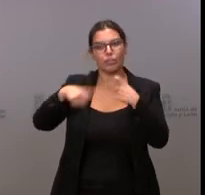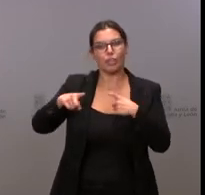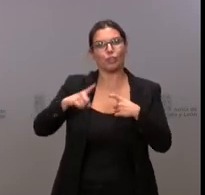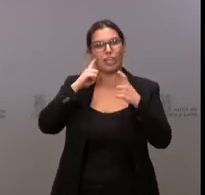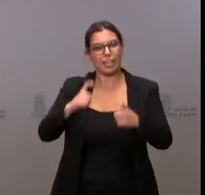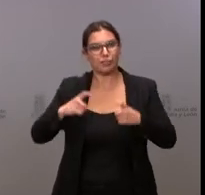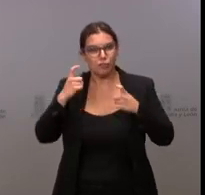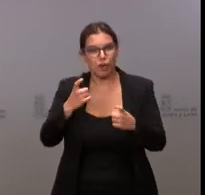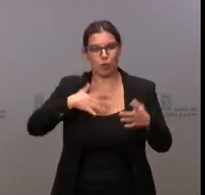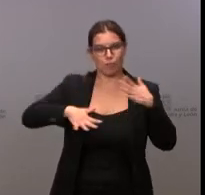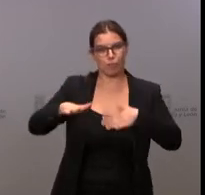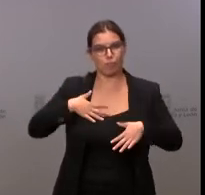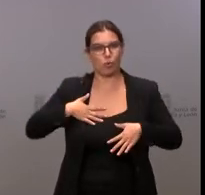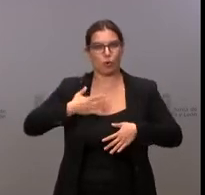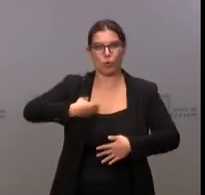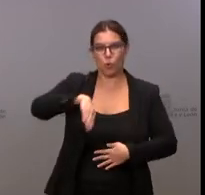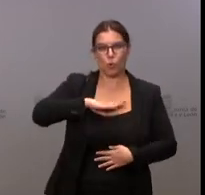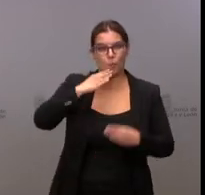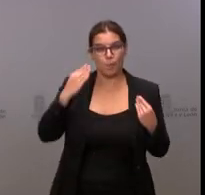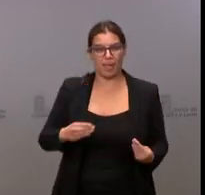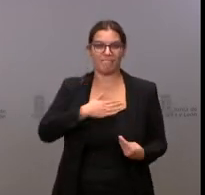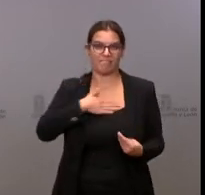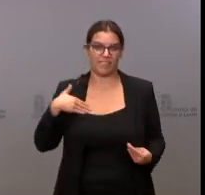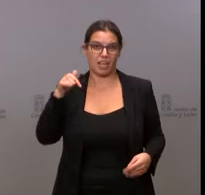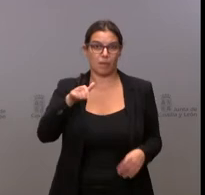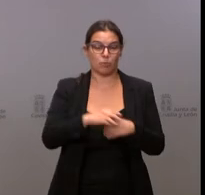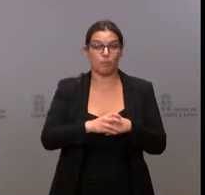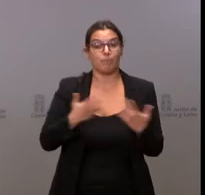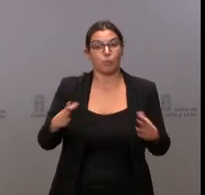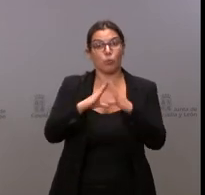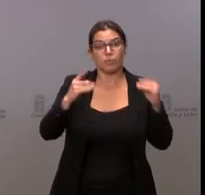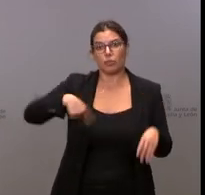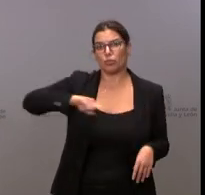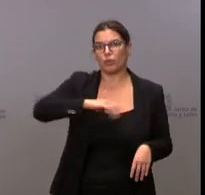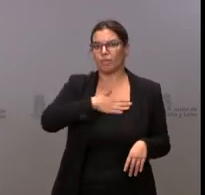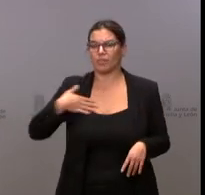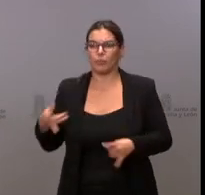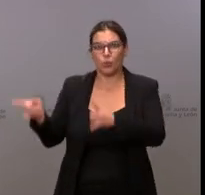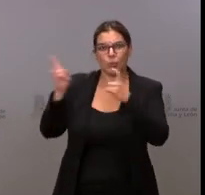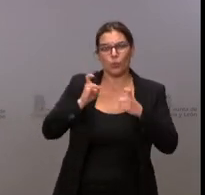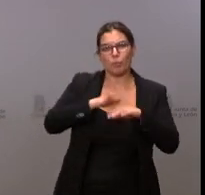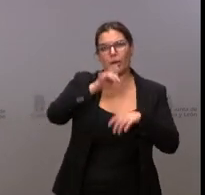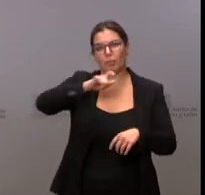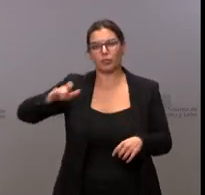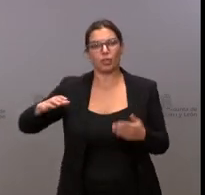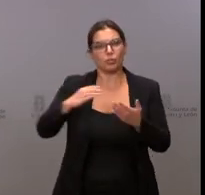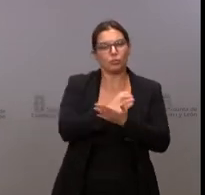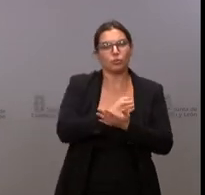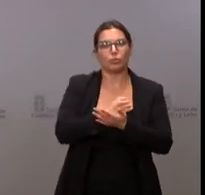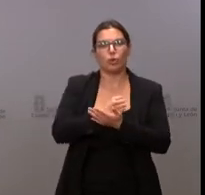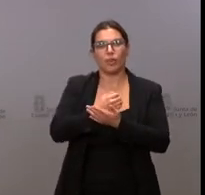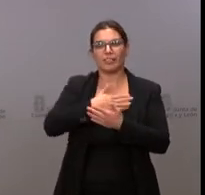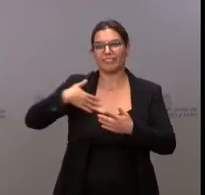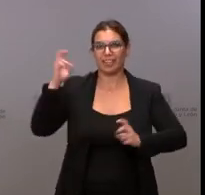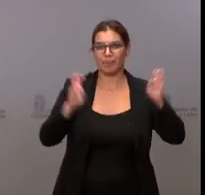y estén bien preparados queremos una universidad que sea atractiva para todas las personas que vengan a